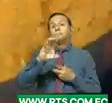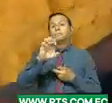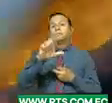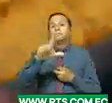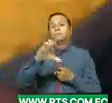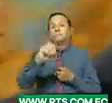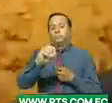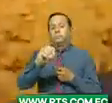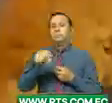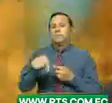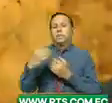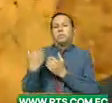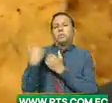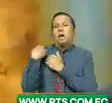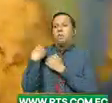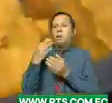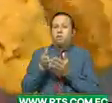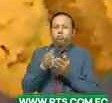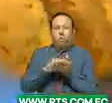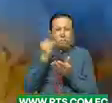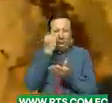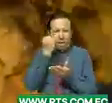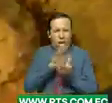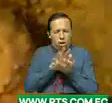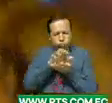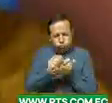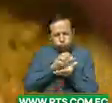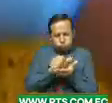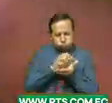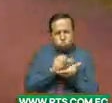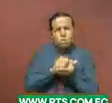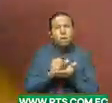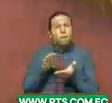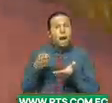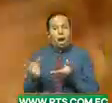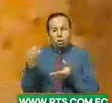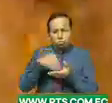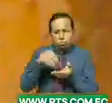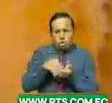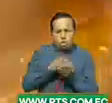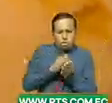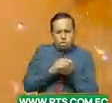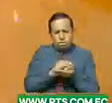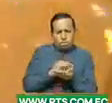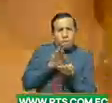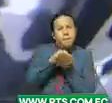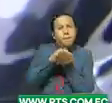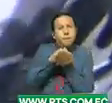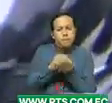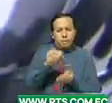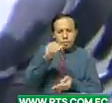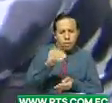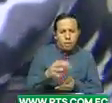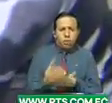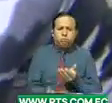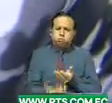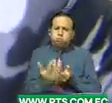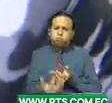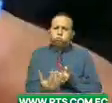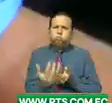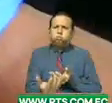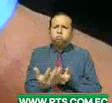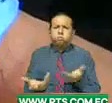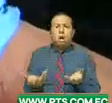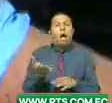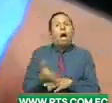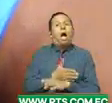hacer los tradicionales corviches. Sostiene que esta receta se la enseñó su señora madre, aunque en esta ocasión agregó otros ingredientes